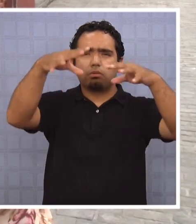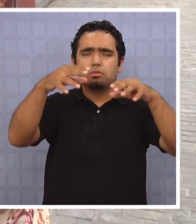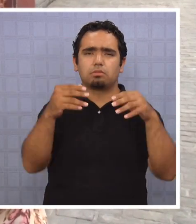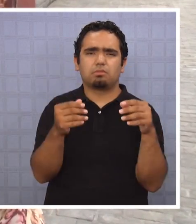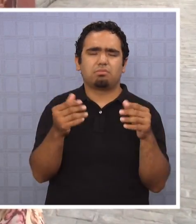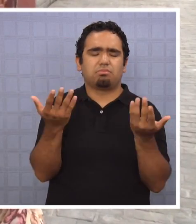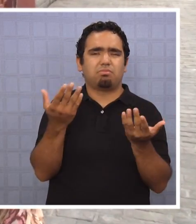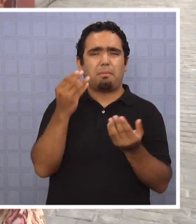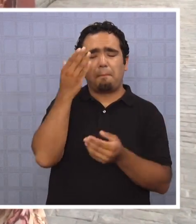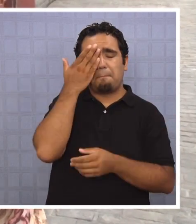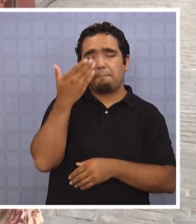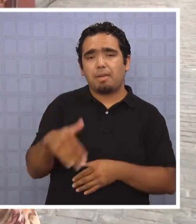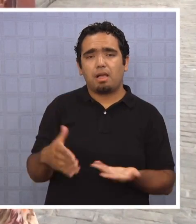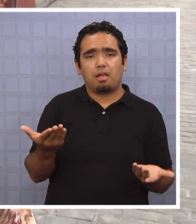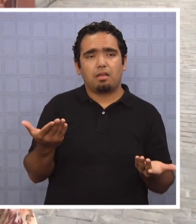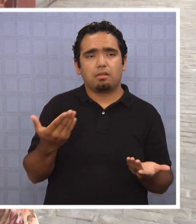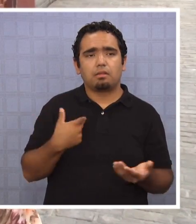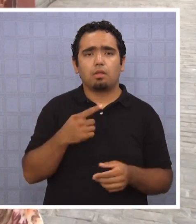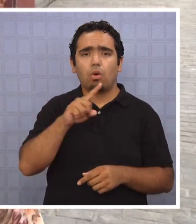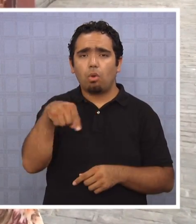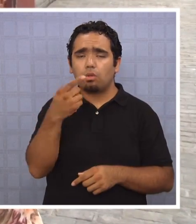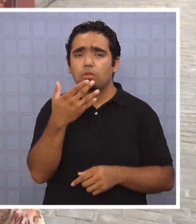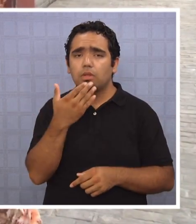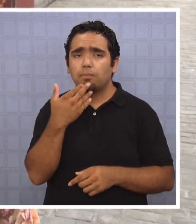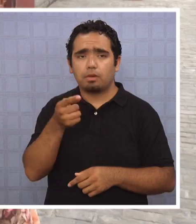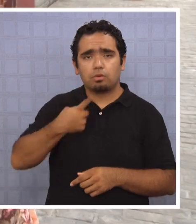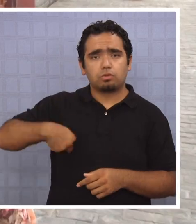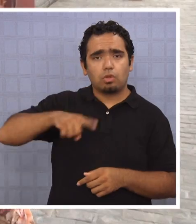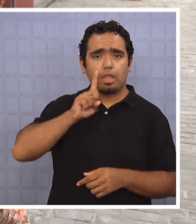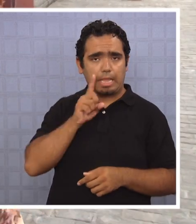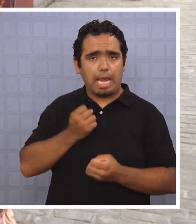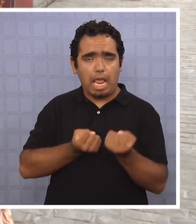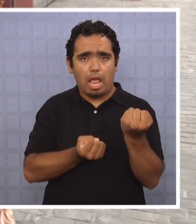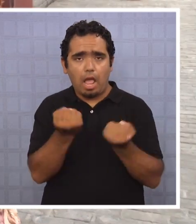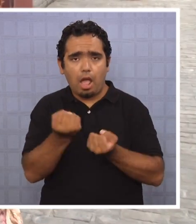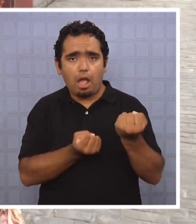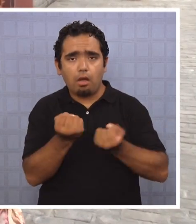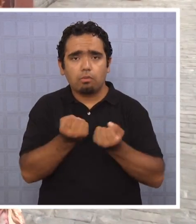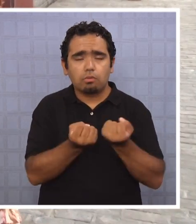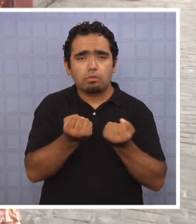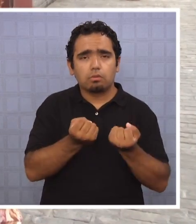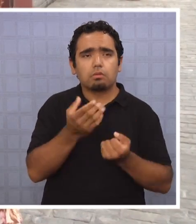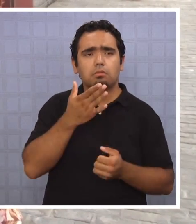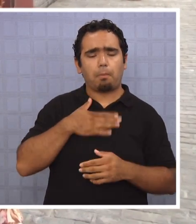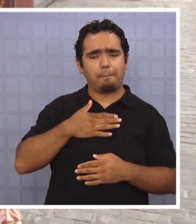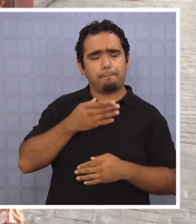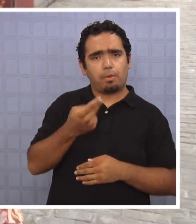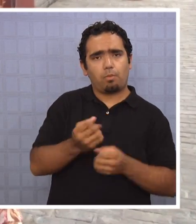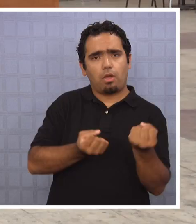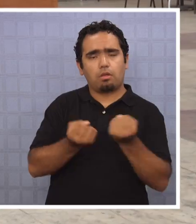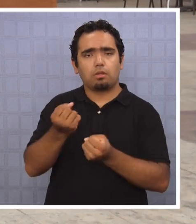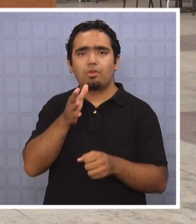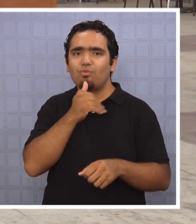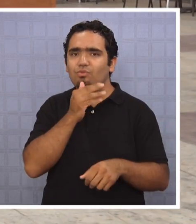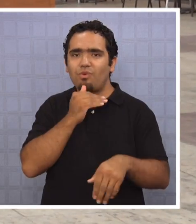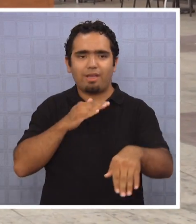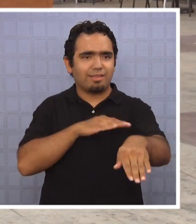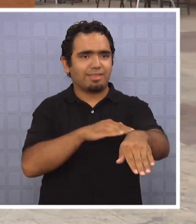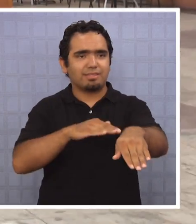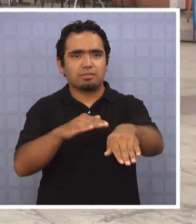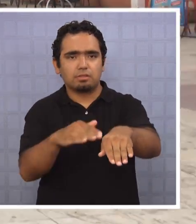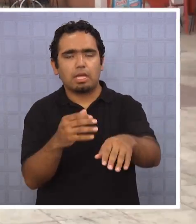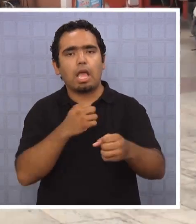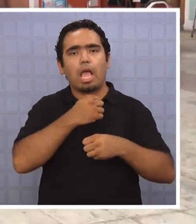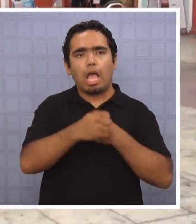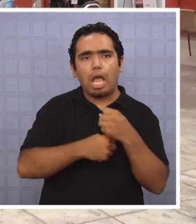realmente nefasta y lo otro que nosotros tenemos vehículos también, nosotros también tenemos, somos propietarios de vehículos y no tenemos